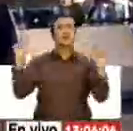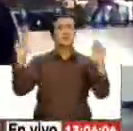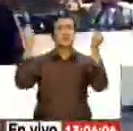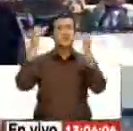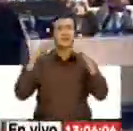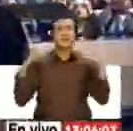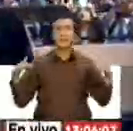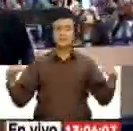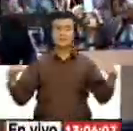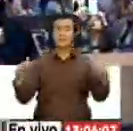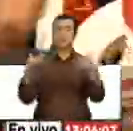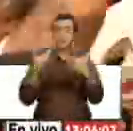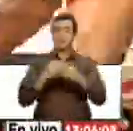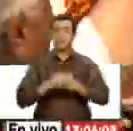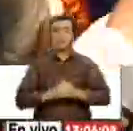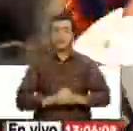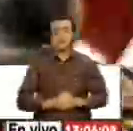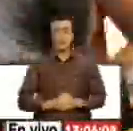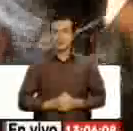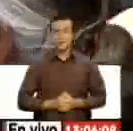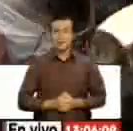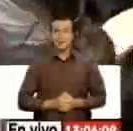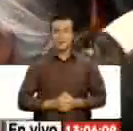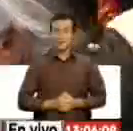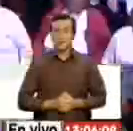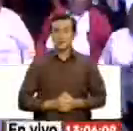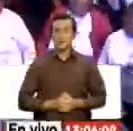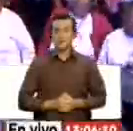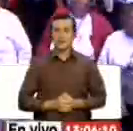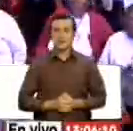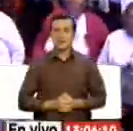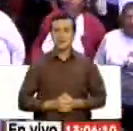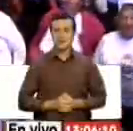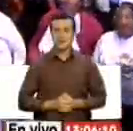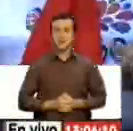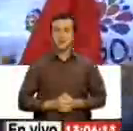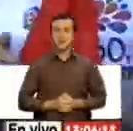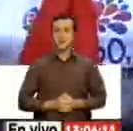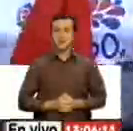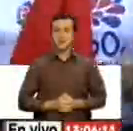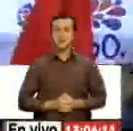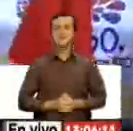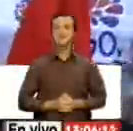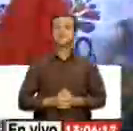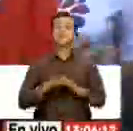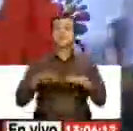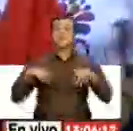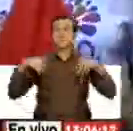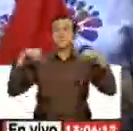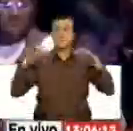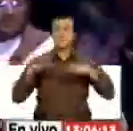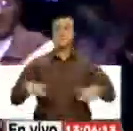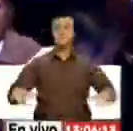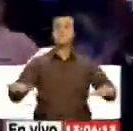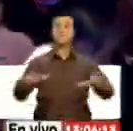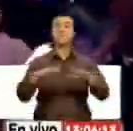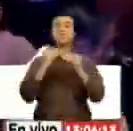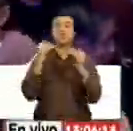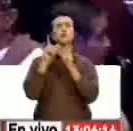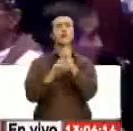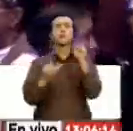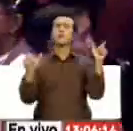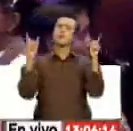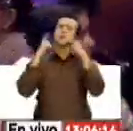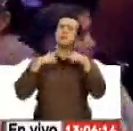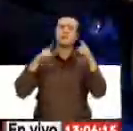En En las gradas y en los bajos del escenario, el público